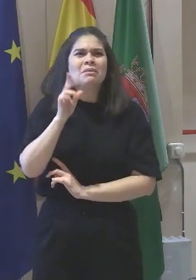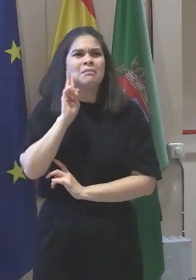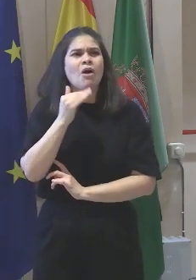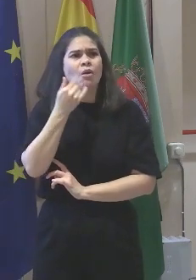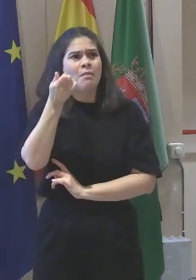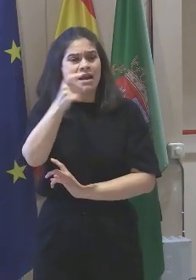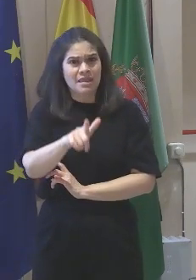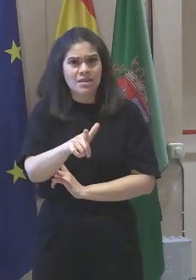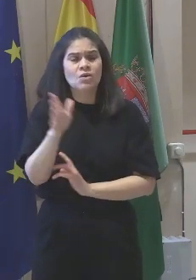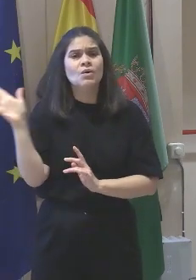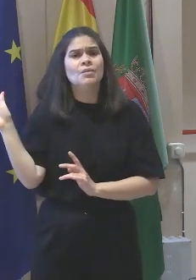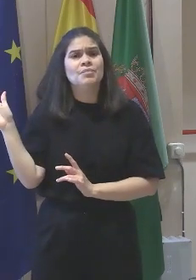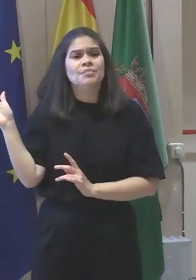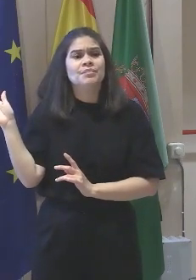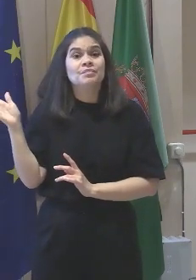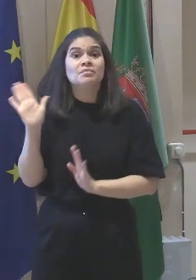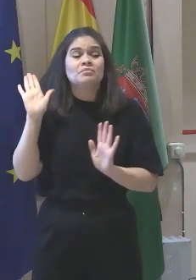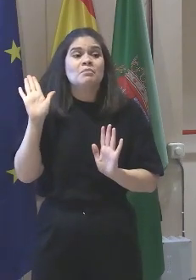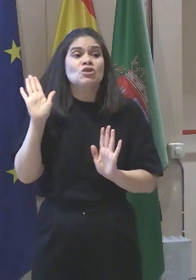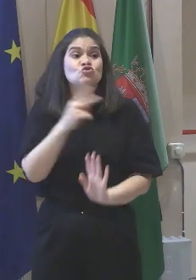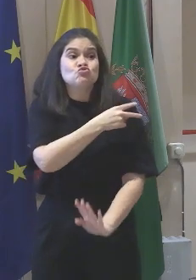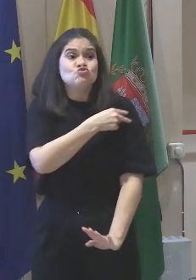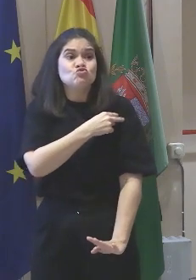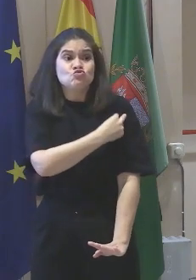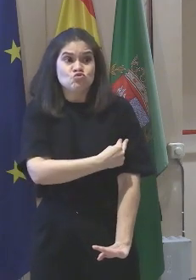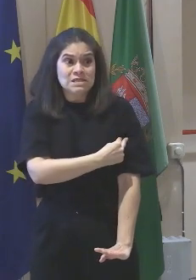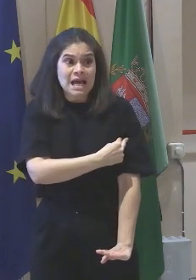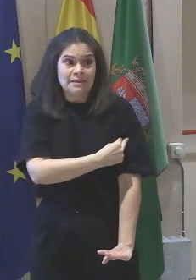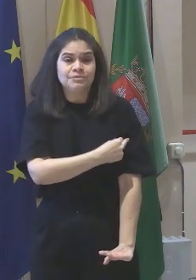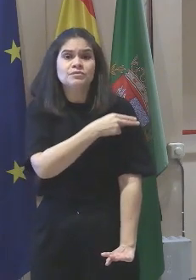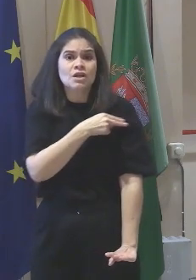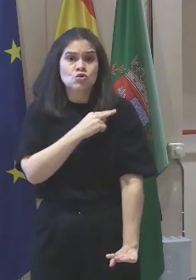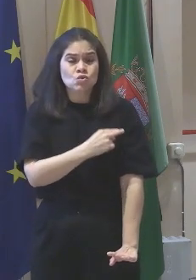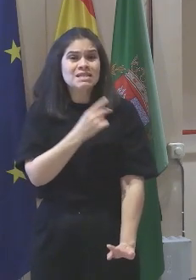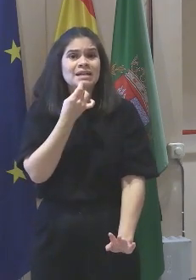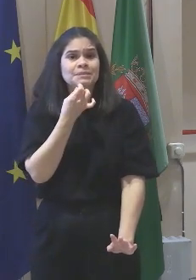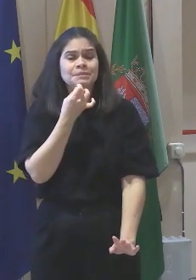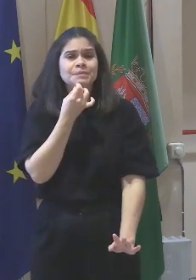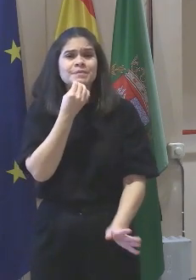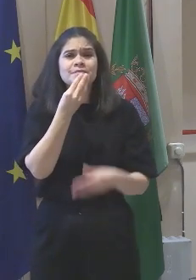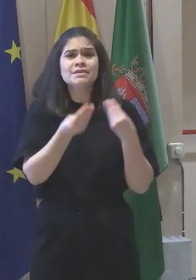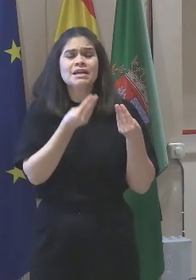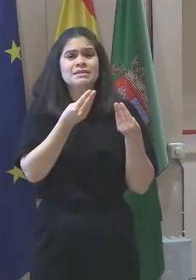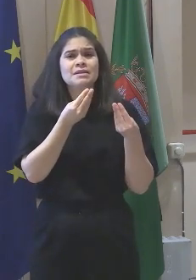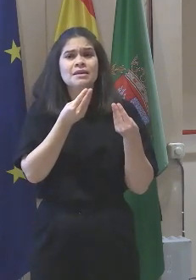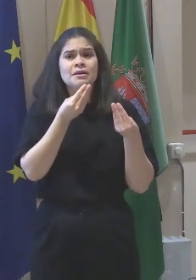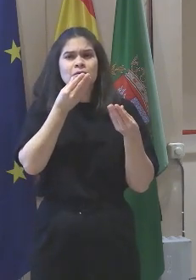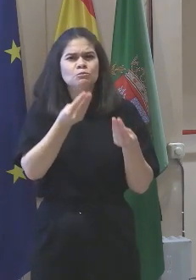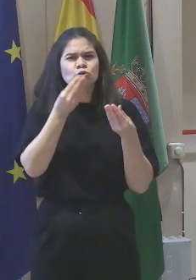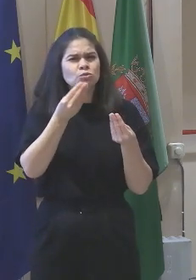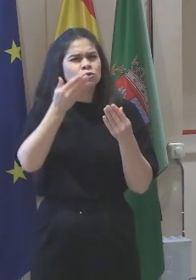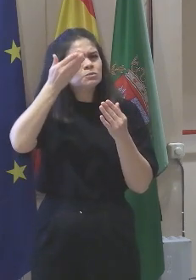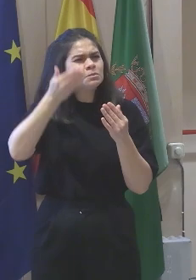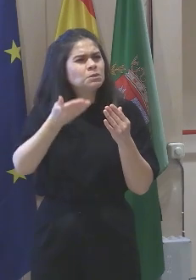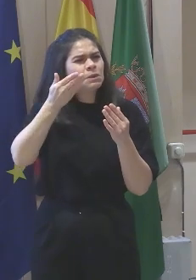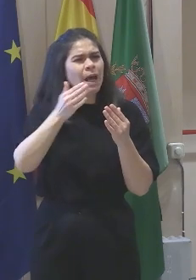que salvo Suiza, que especialmente hacen mucho hincapié en el tiempo en normoglucemia en